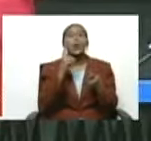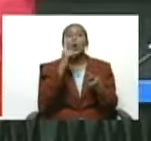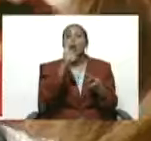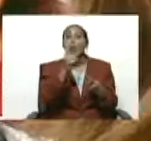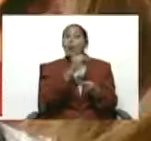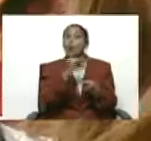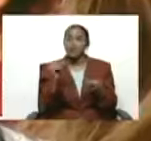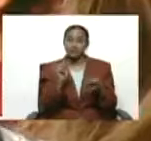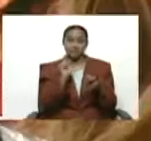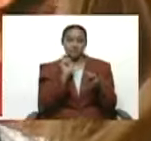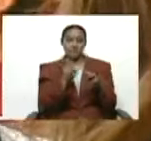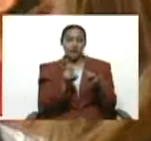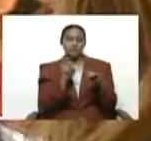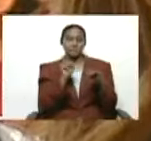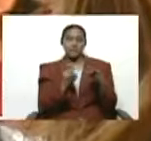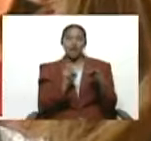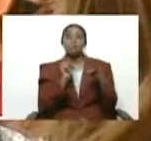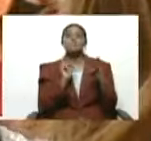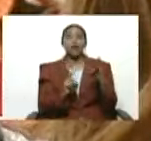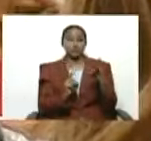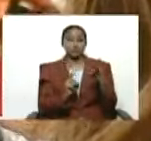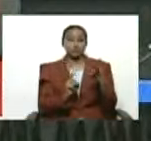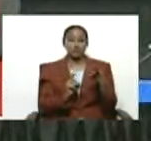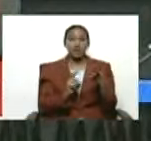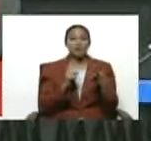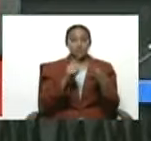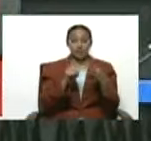contactar cuatro veces.